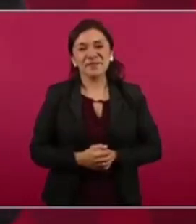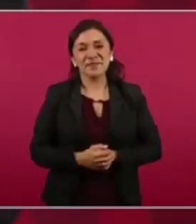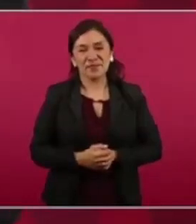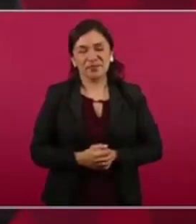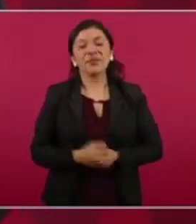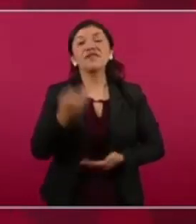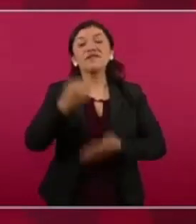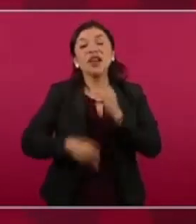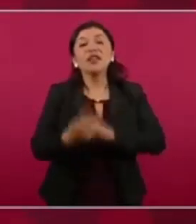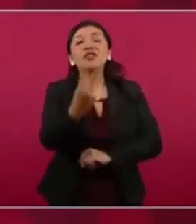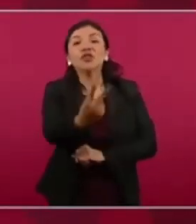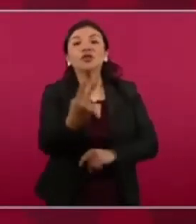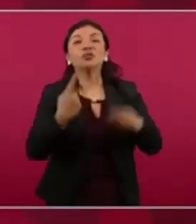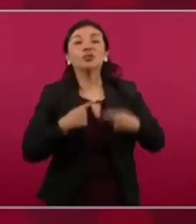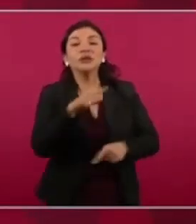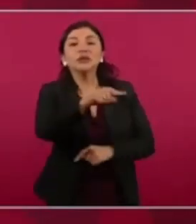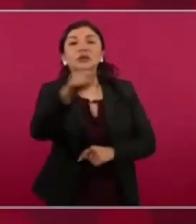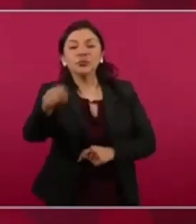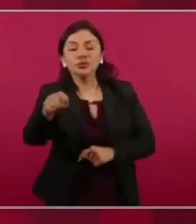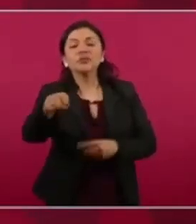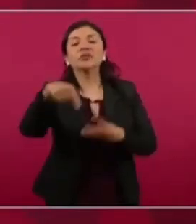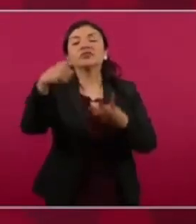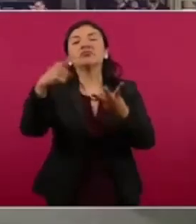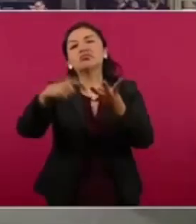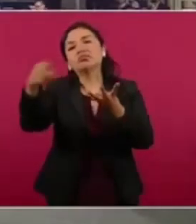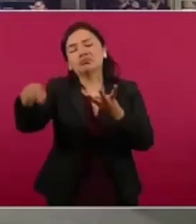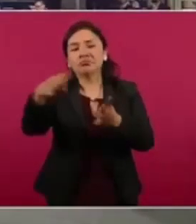Ustedes dos, tercero, cuarto.